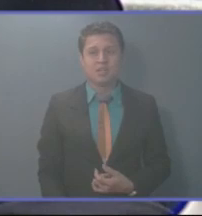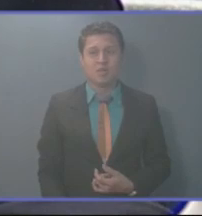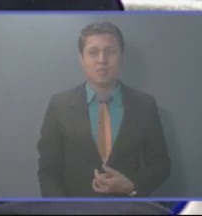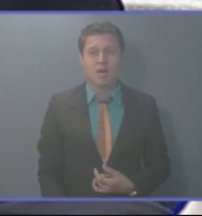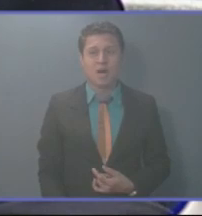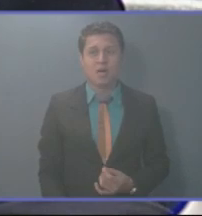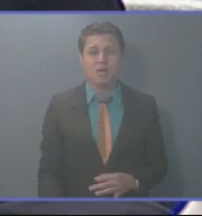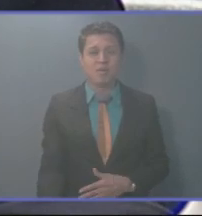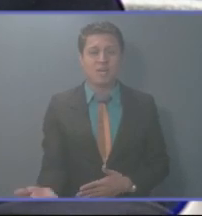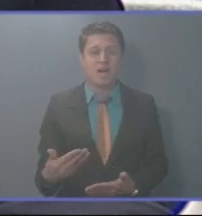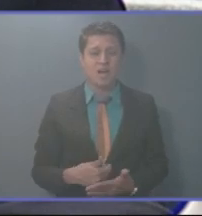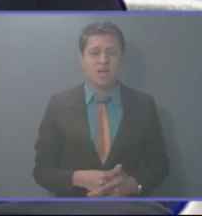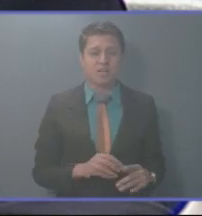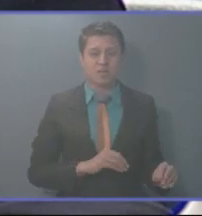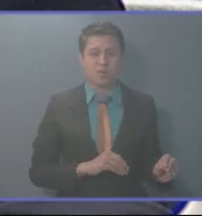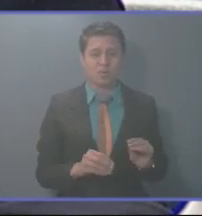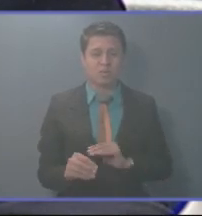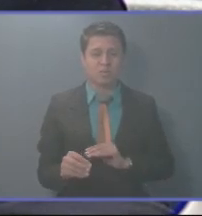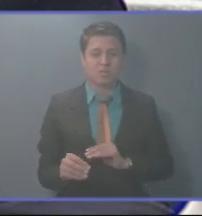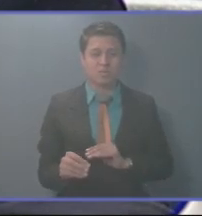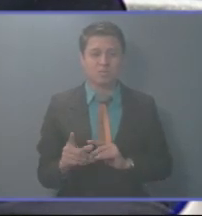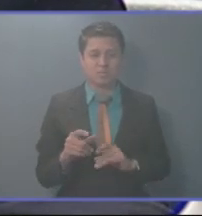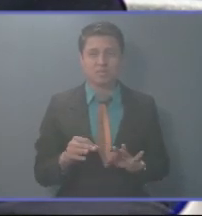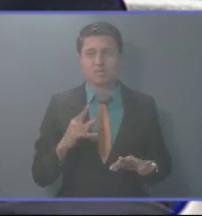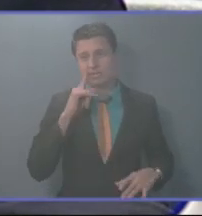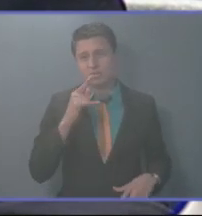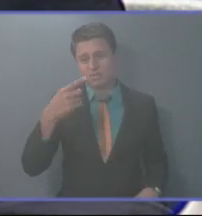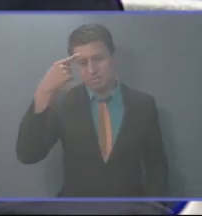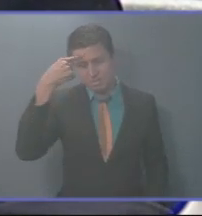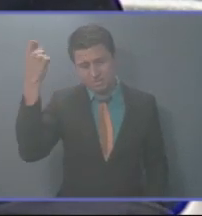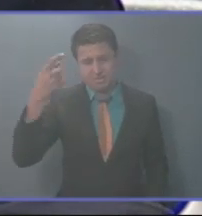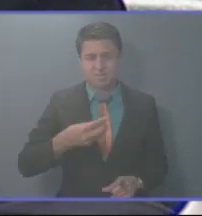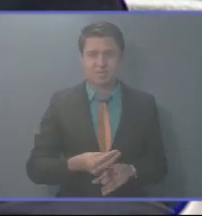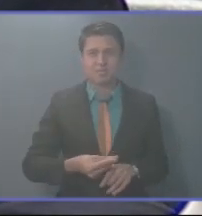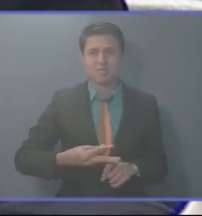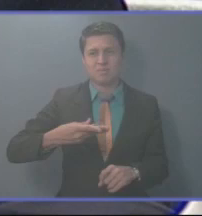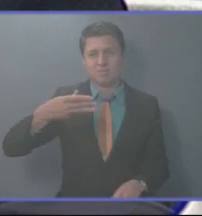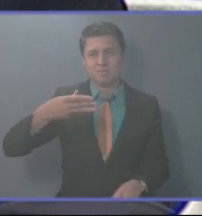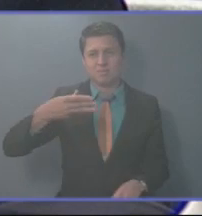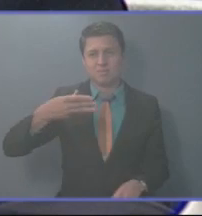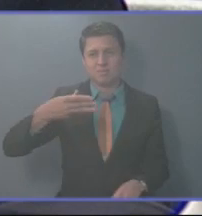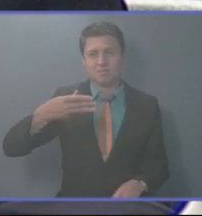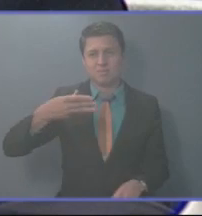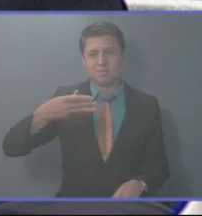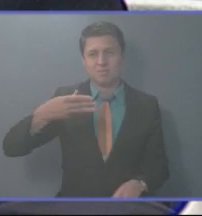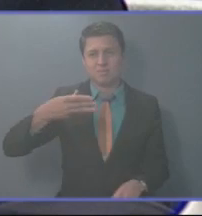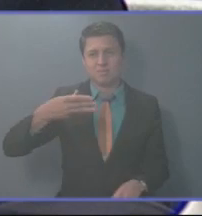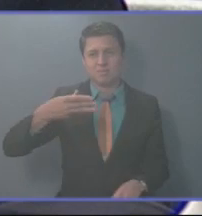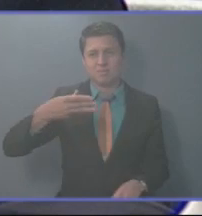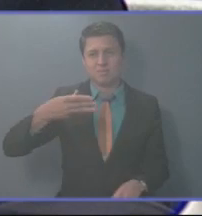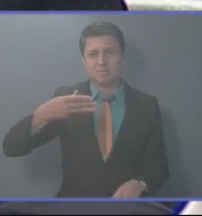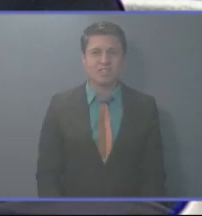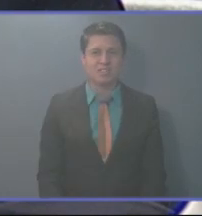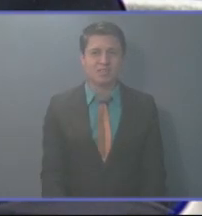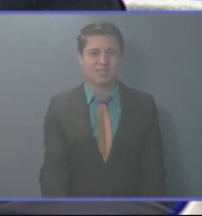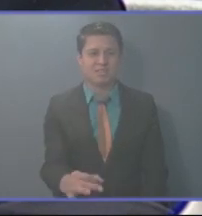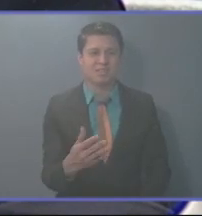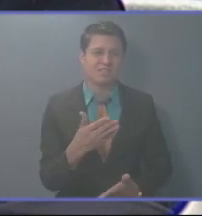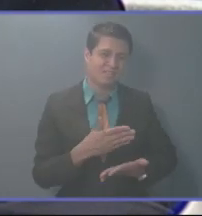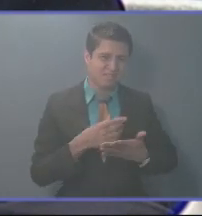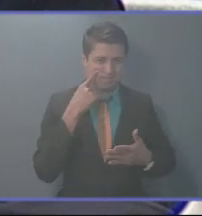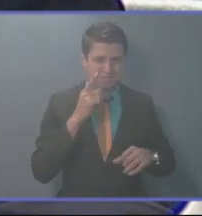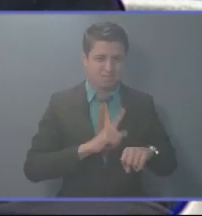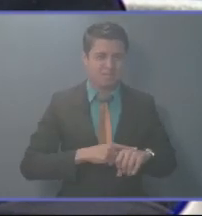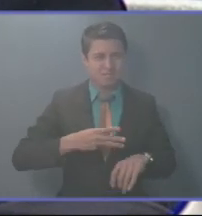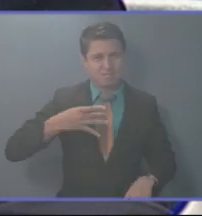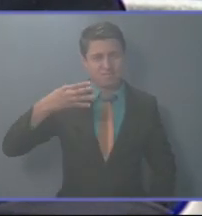y los servicios psicológicos y sociales. Memoria histórica. Está constituida en el contexto de la ley por los hechos